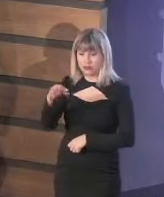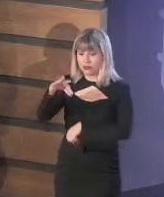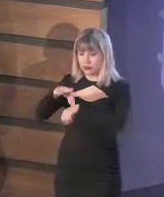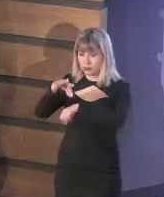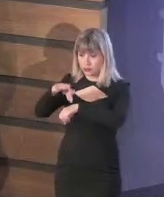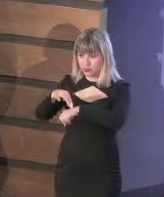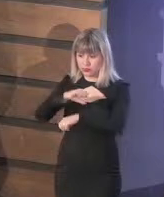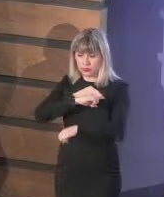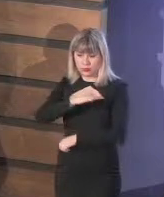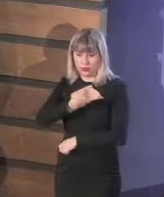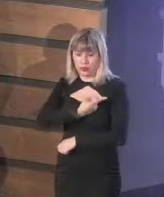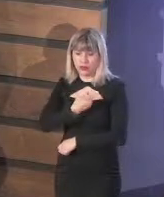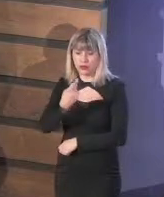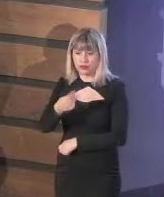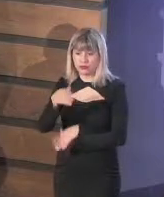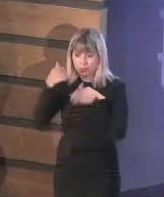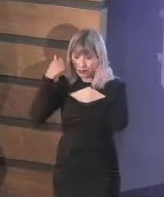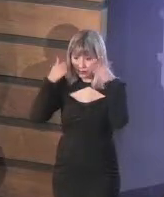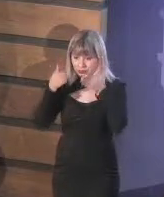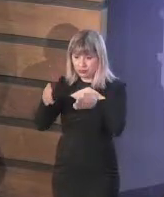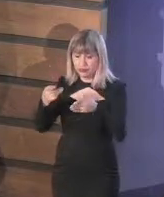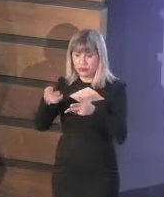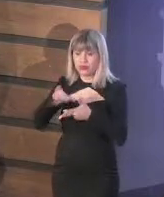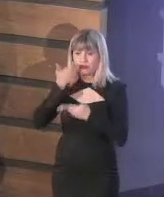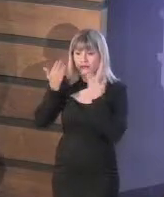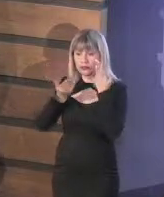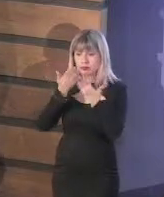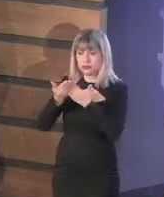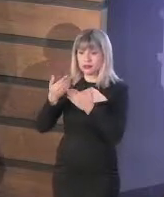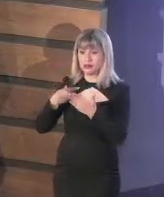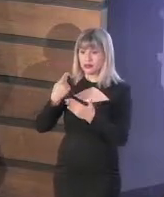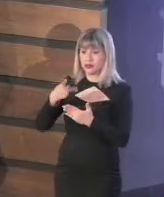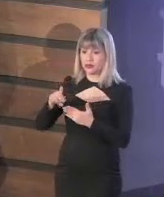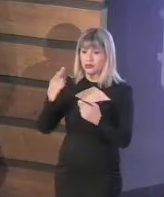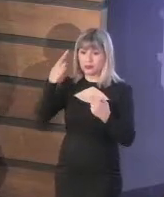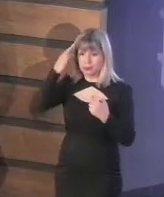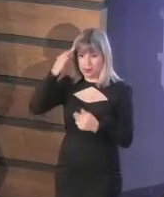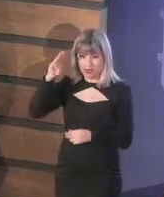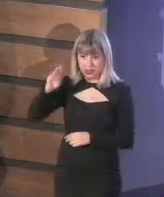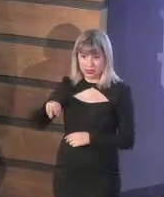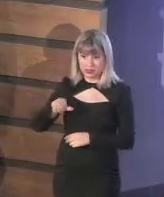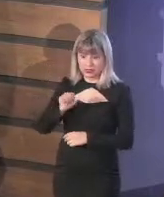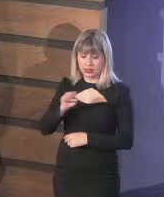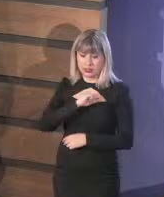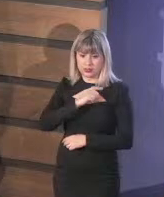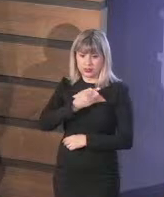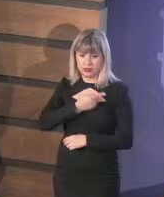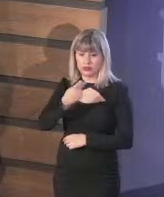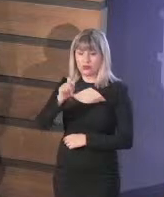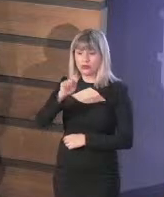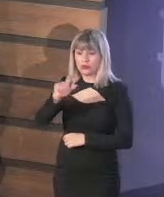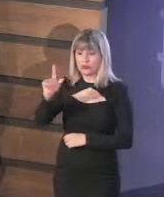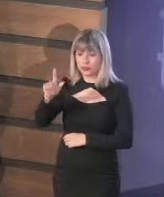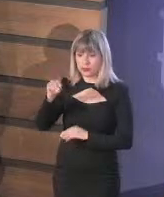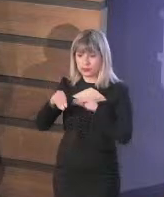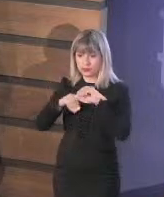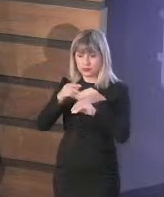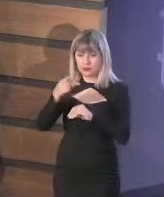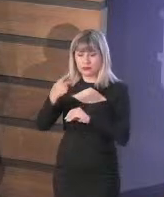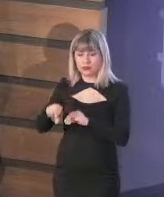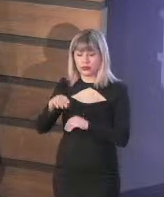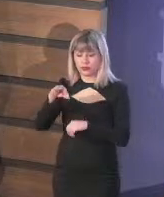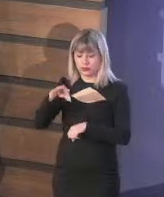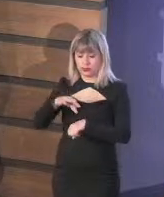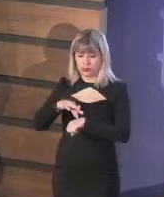y la salud ocupacional, con una sólida formación académica que incluye una maestría en salud ocupacional y una especialización en